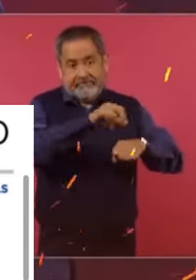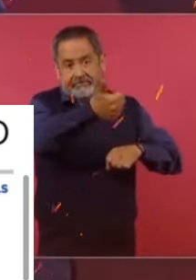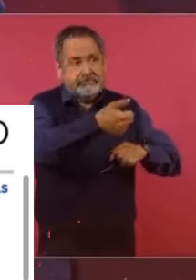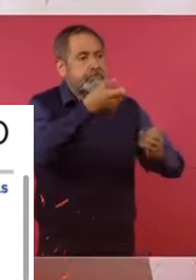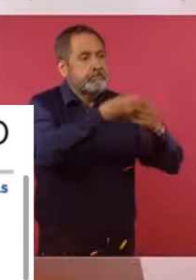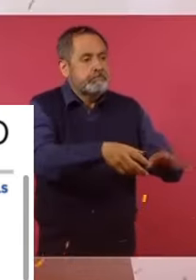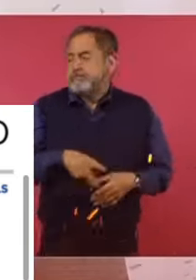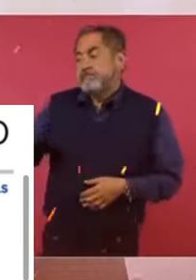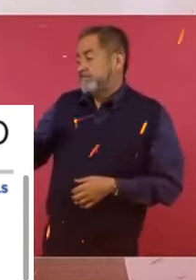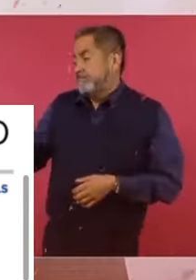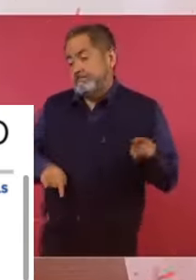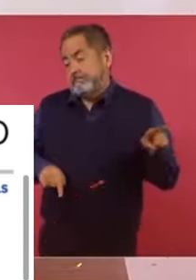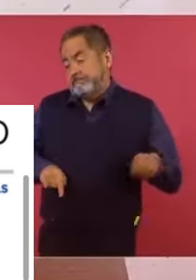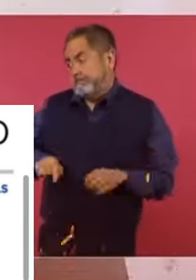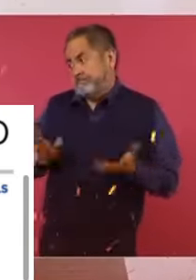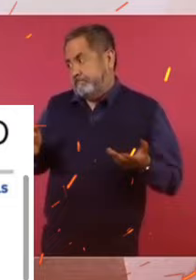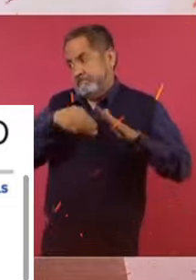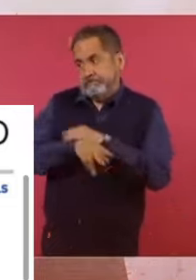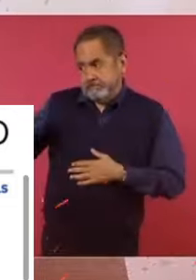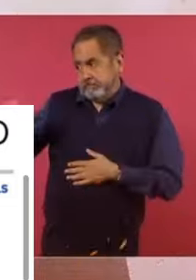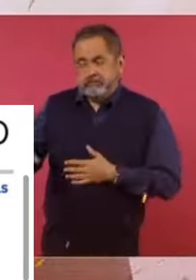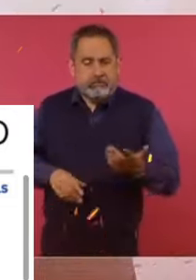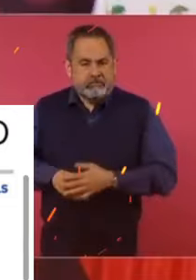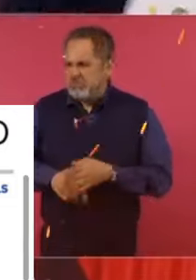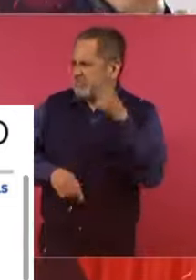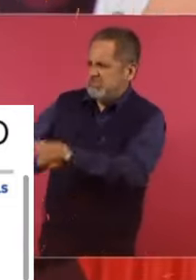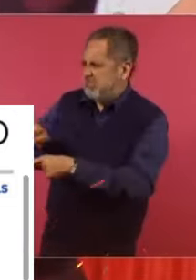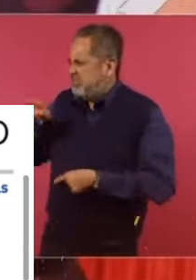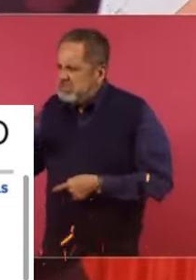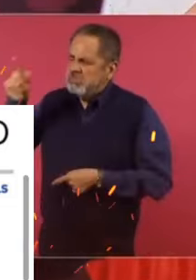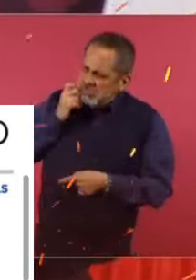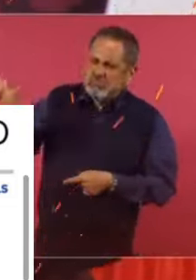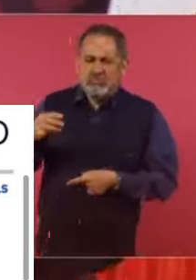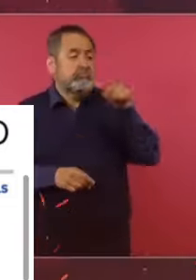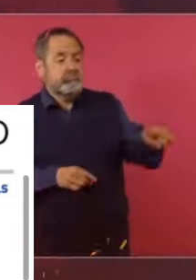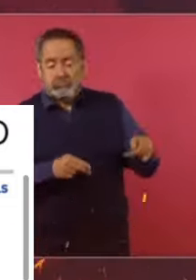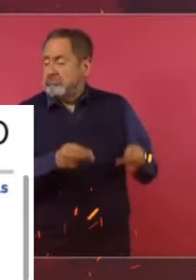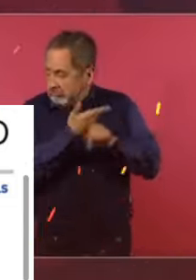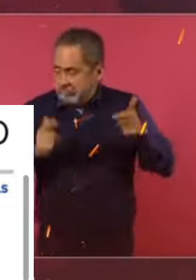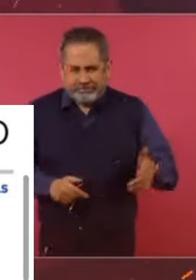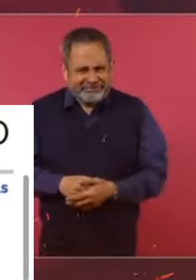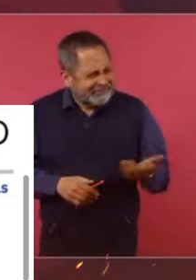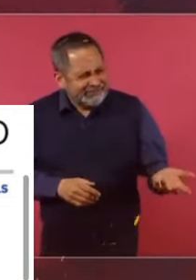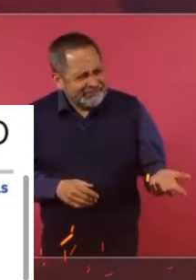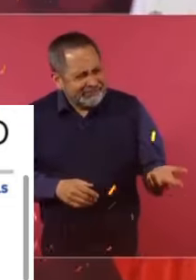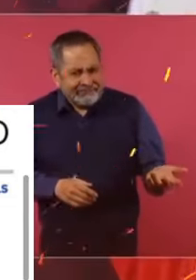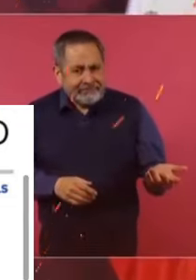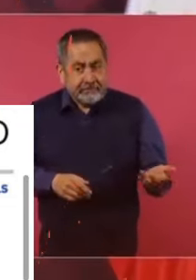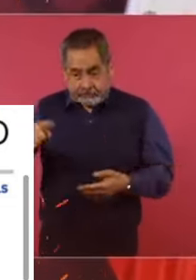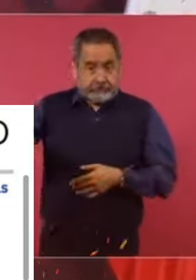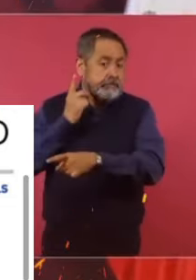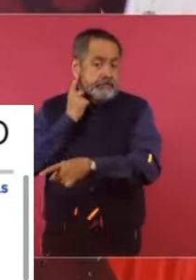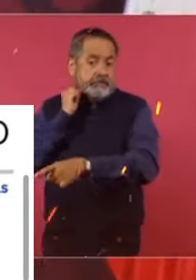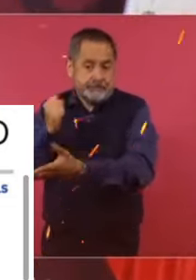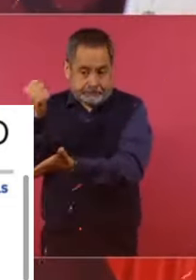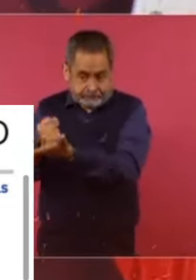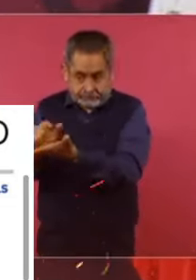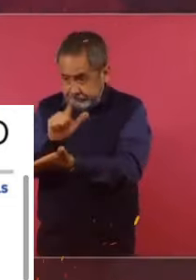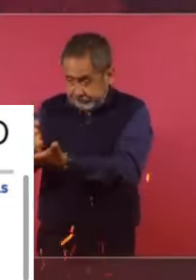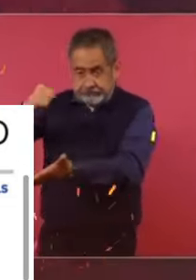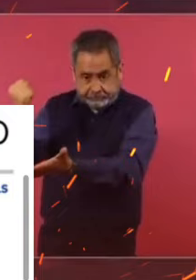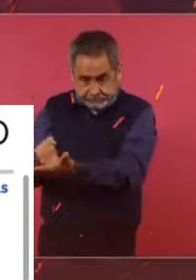extranjeras. Se está queriendo convertir en un monopolio la Comisión Federal de Electricidad. Se aprueba la ley y la